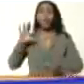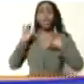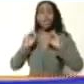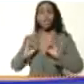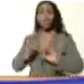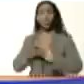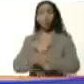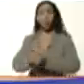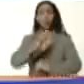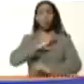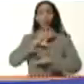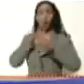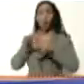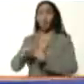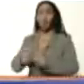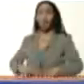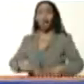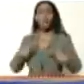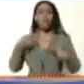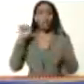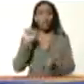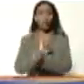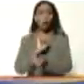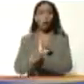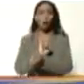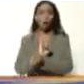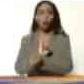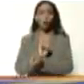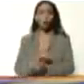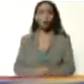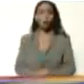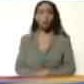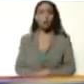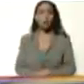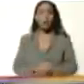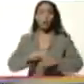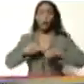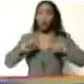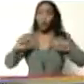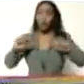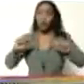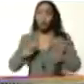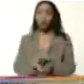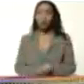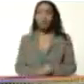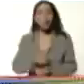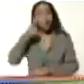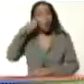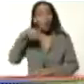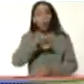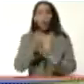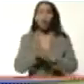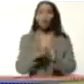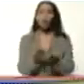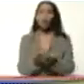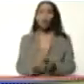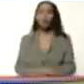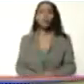a apoderarse de la vida del trabajo y de las tierras de los pueblos del mundo